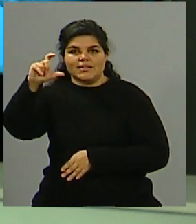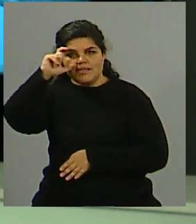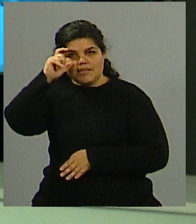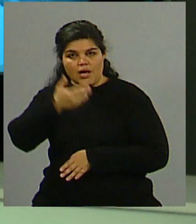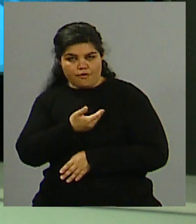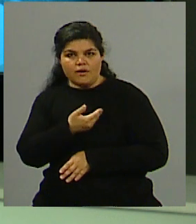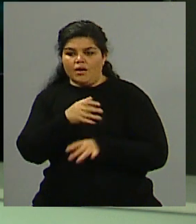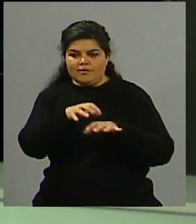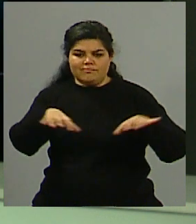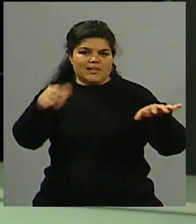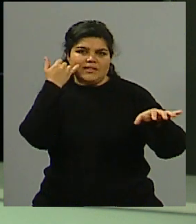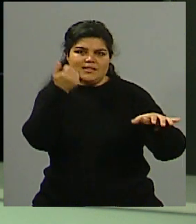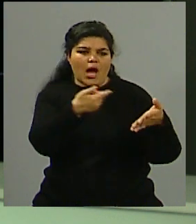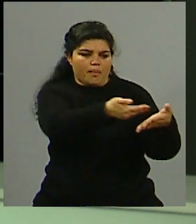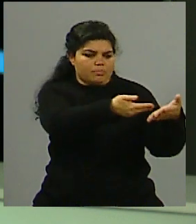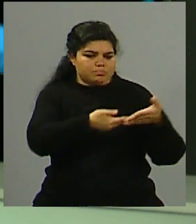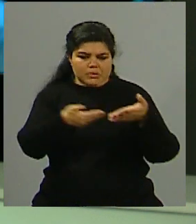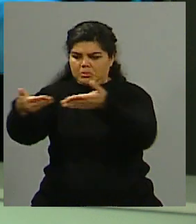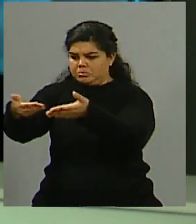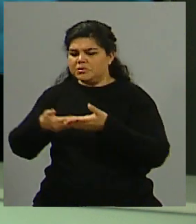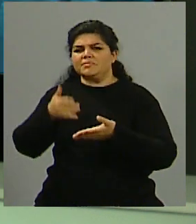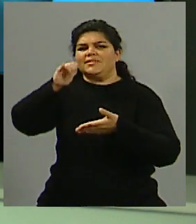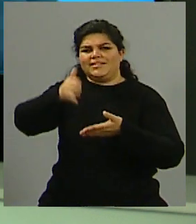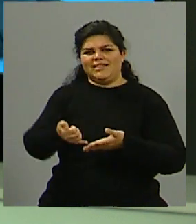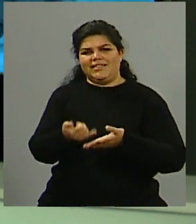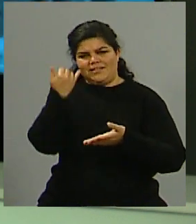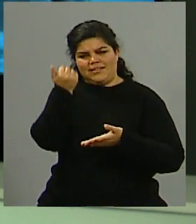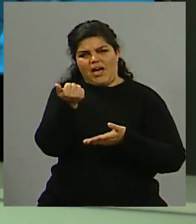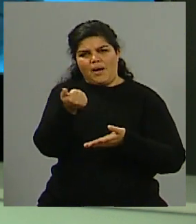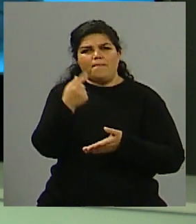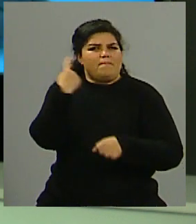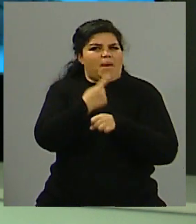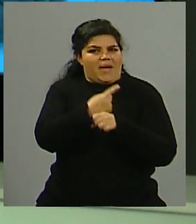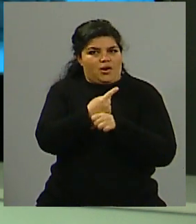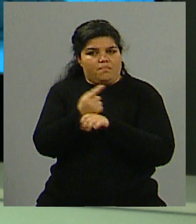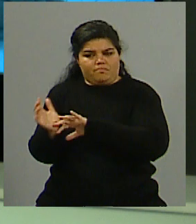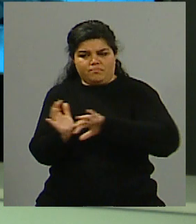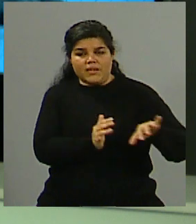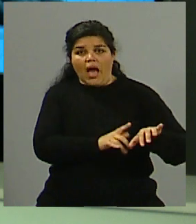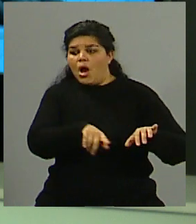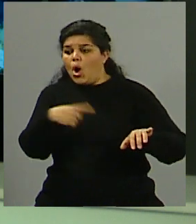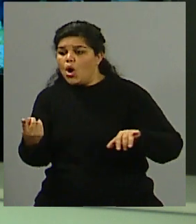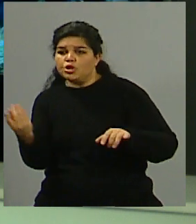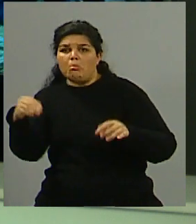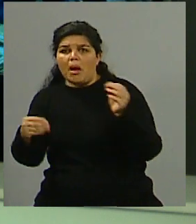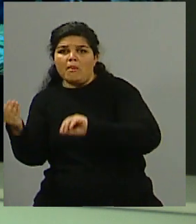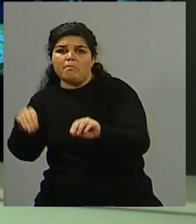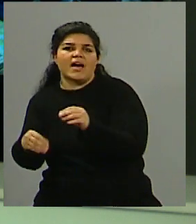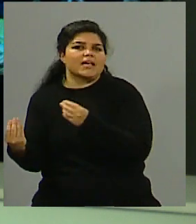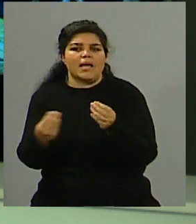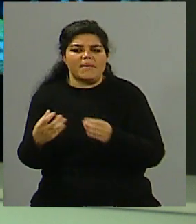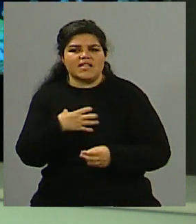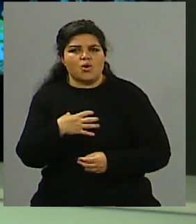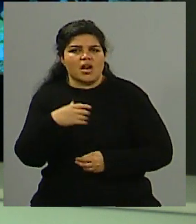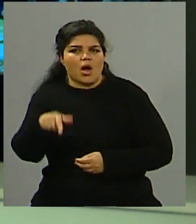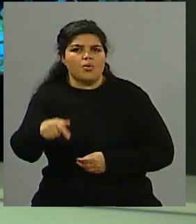referencias con relación a qué pasó emocionalmente con los estudiantes, qué pasó cognitivamente, qué pasó con las familias, qué